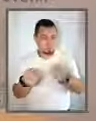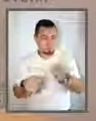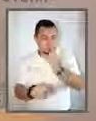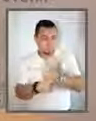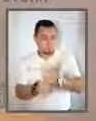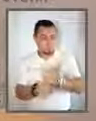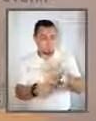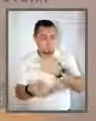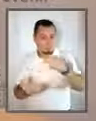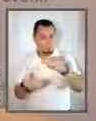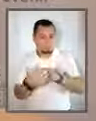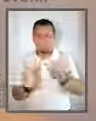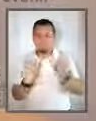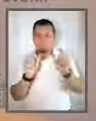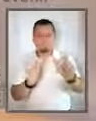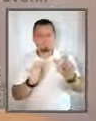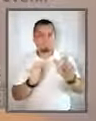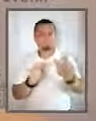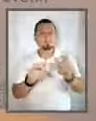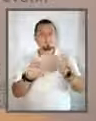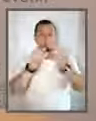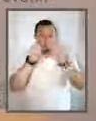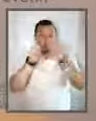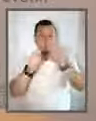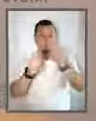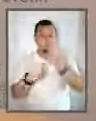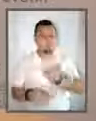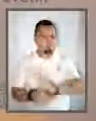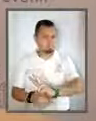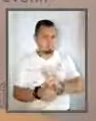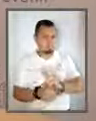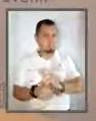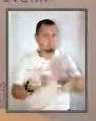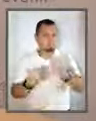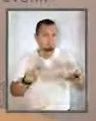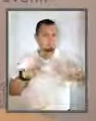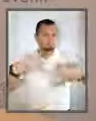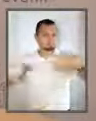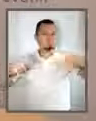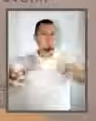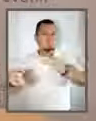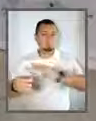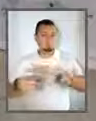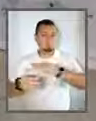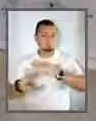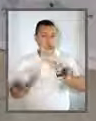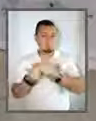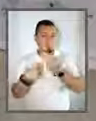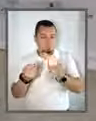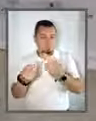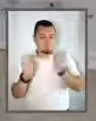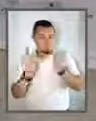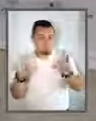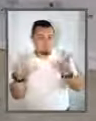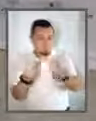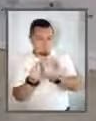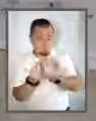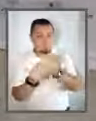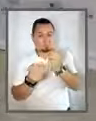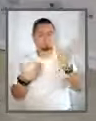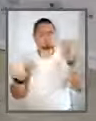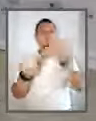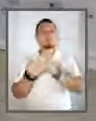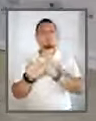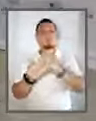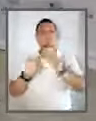momento instalamos nuestro sistema estatal de vigilancia epidemiológica. En este contexto es importante decir que llevamos a cabo